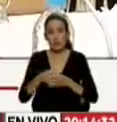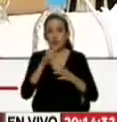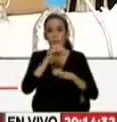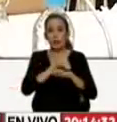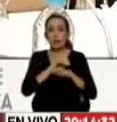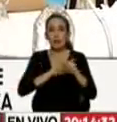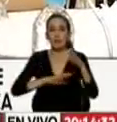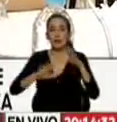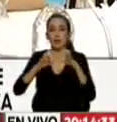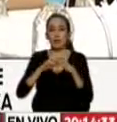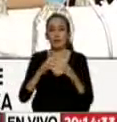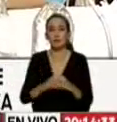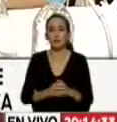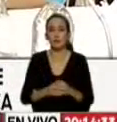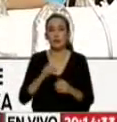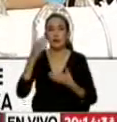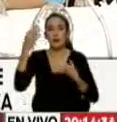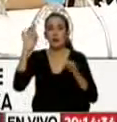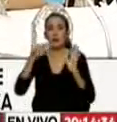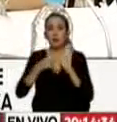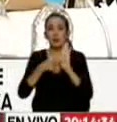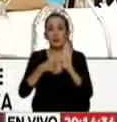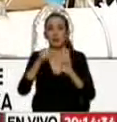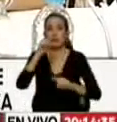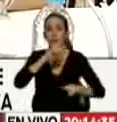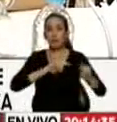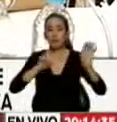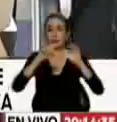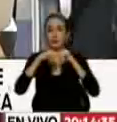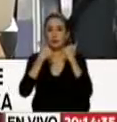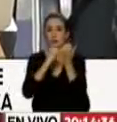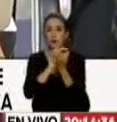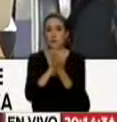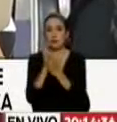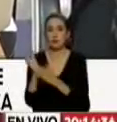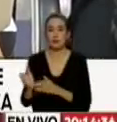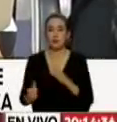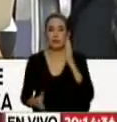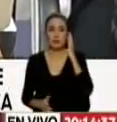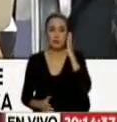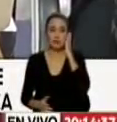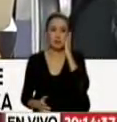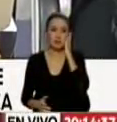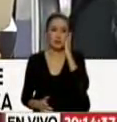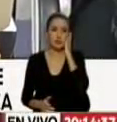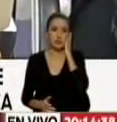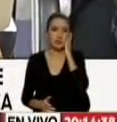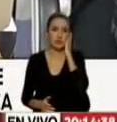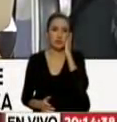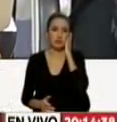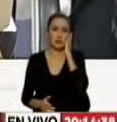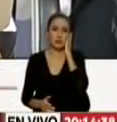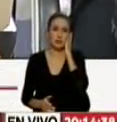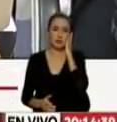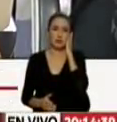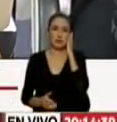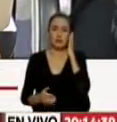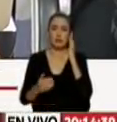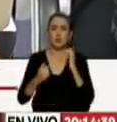Palacios. La existencia de estas actas provocaron cuestionamientos entre los legisladores. Y lamentablemente el Ministerio de Justicia